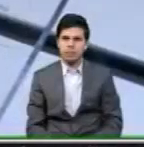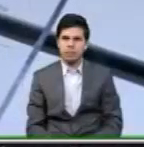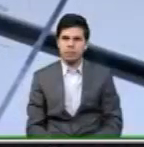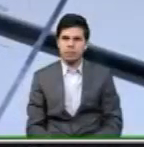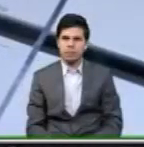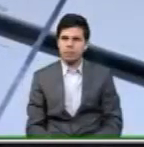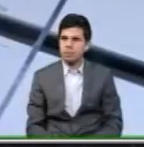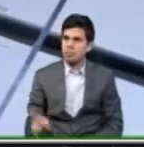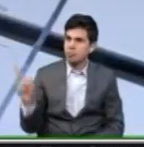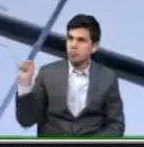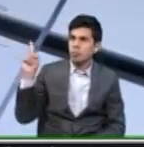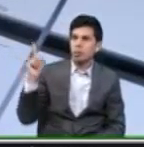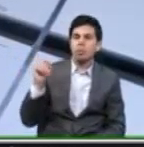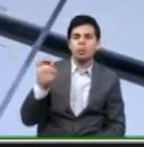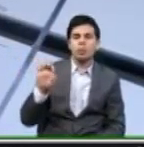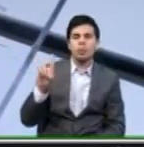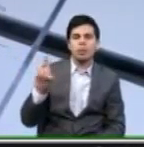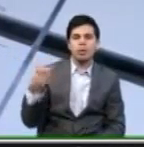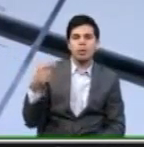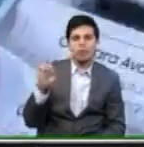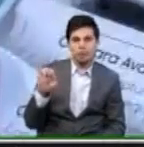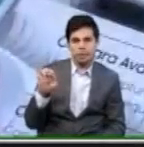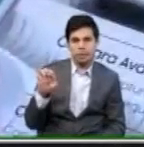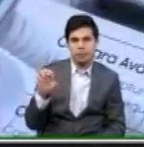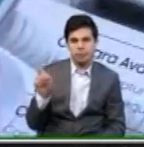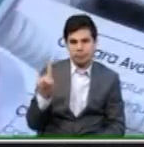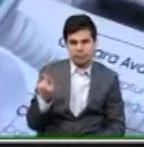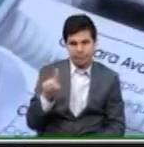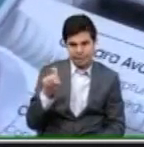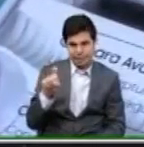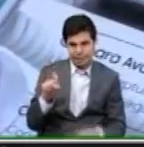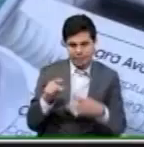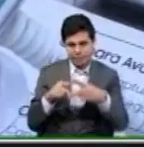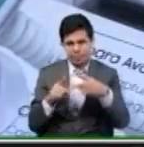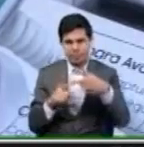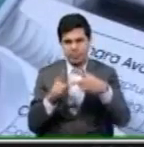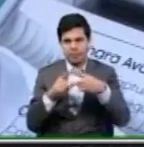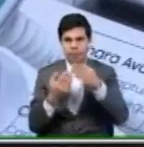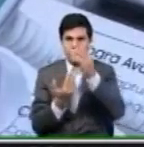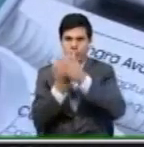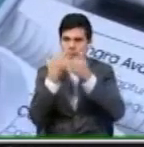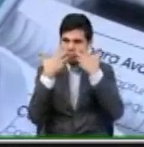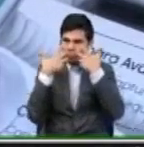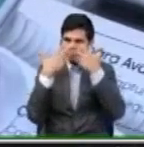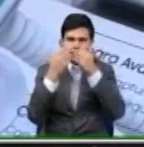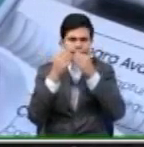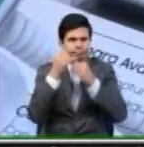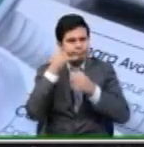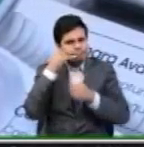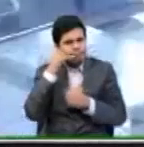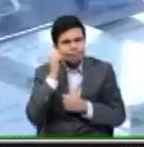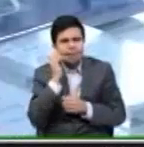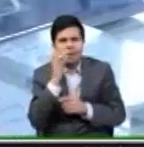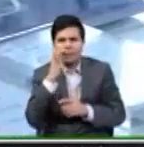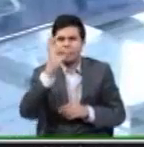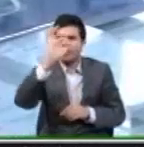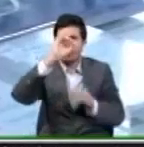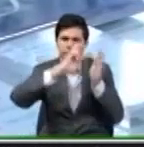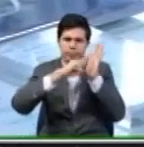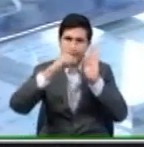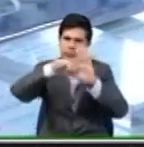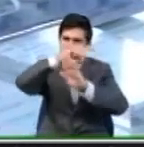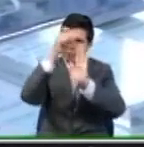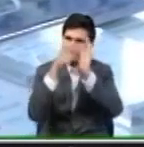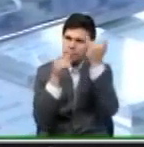Samsung lanzó en Bucaramanga sus nuevos teléfonos celulares. Se trata de los dos modelos que revolucionan el mercado de los móviles en cuanto a tecnología y